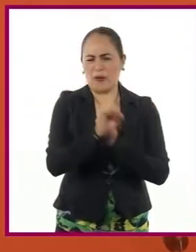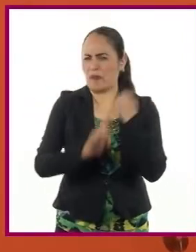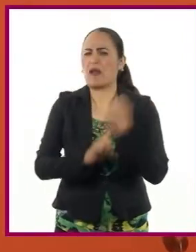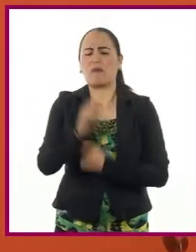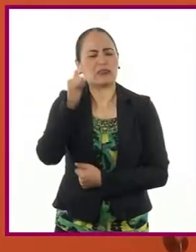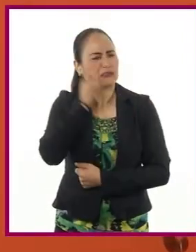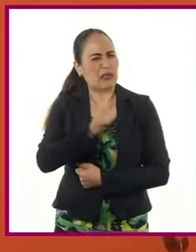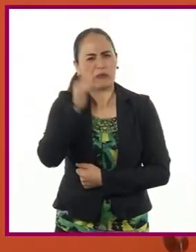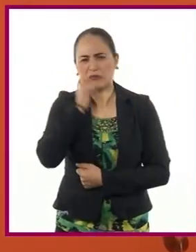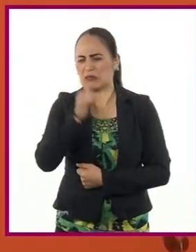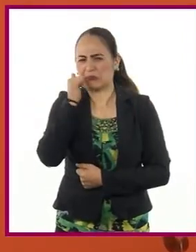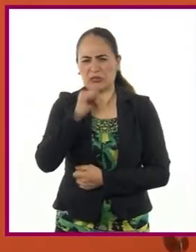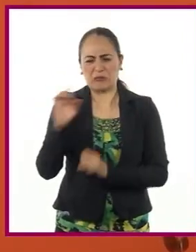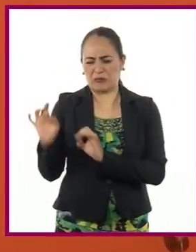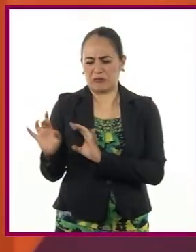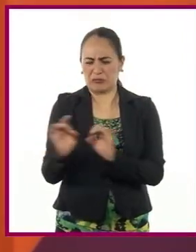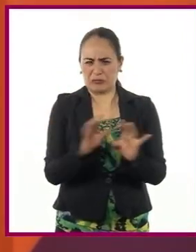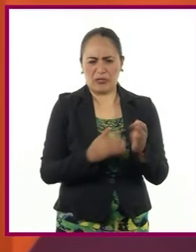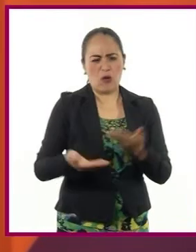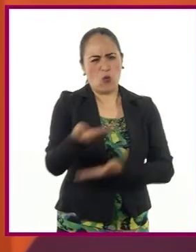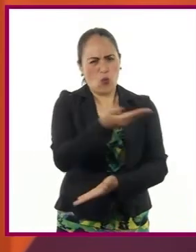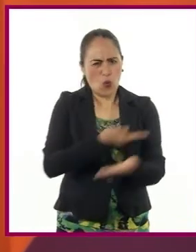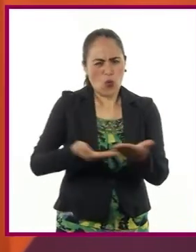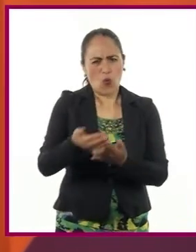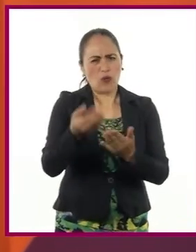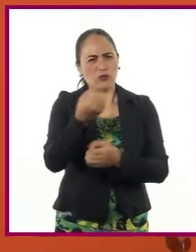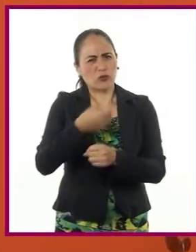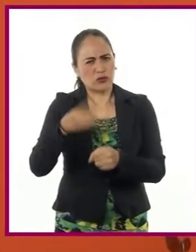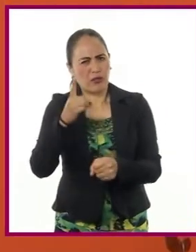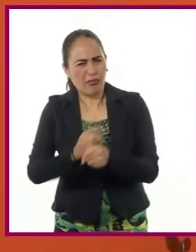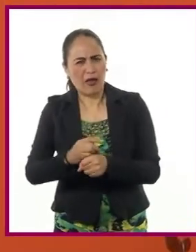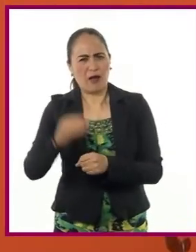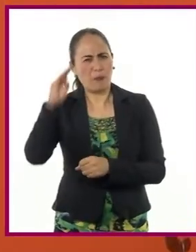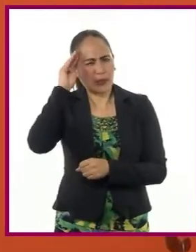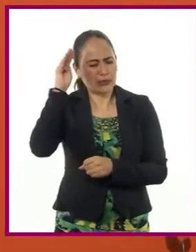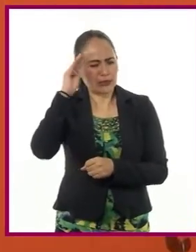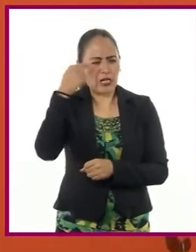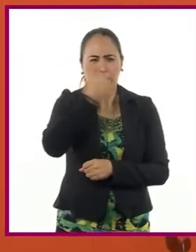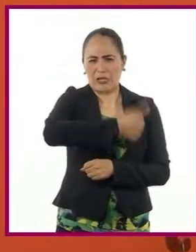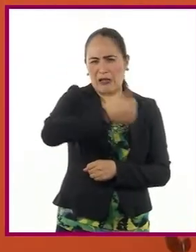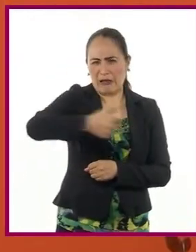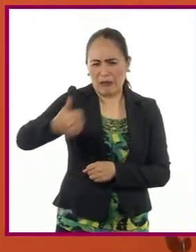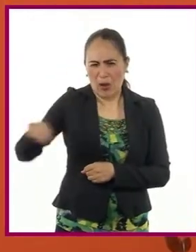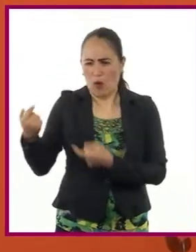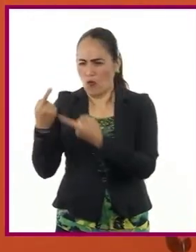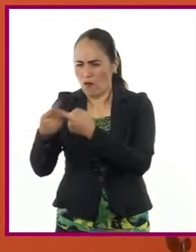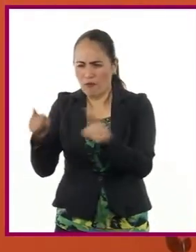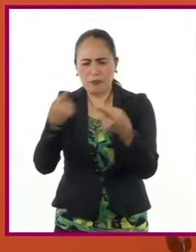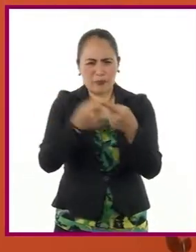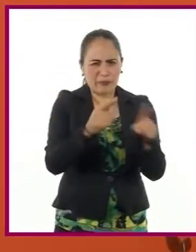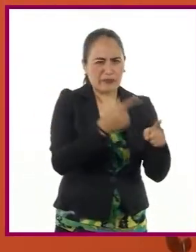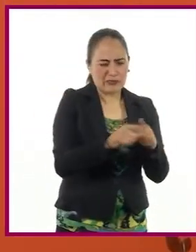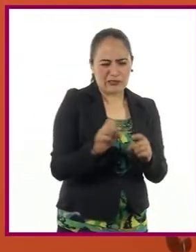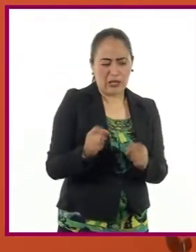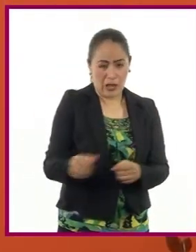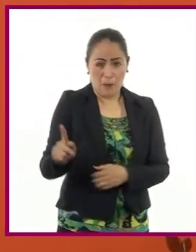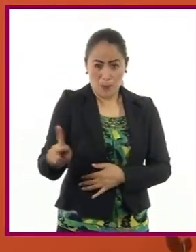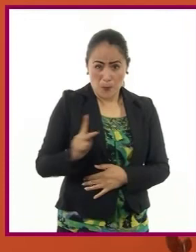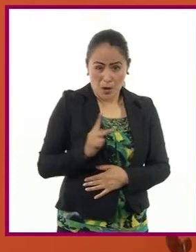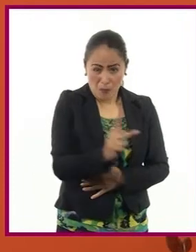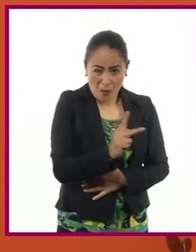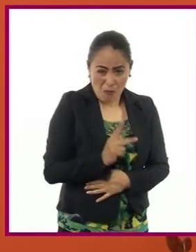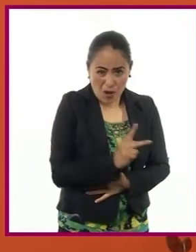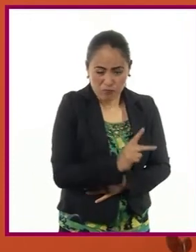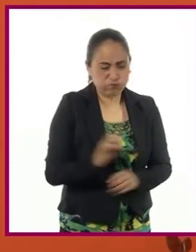humanos. La convivencia en sociedad y la diversidad del pensamiento entre las personas naturalmente genera diferencias. Hay